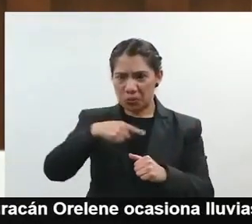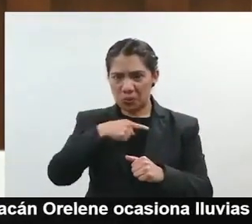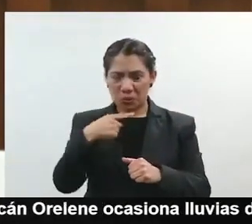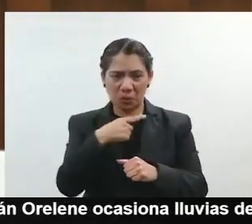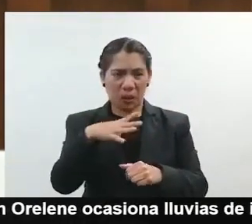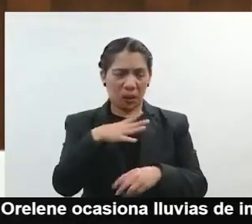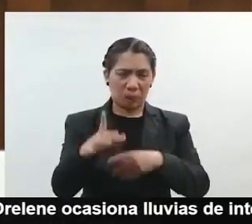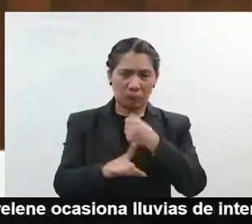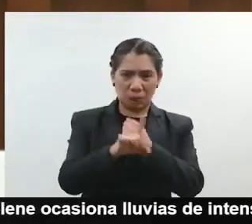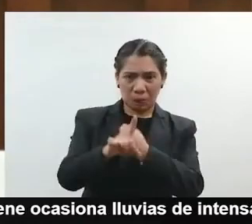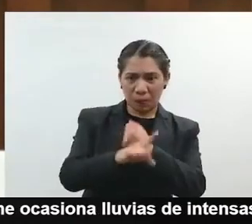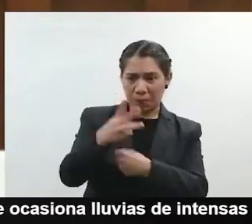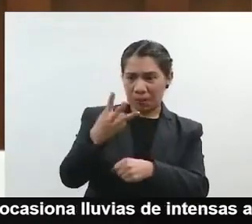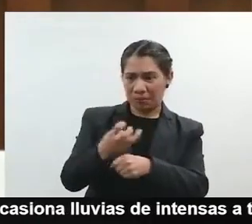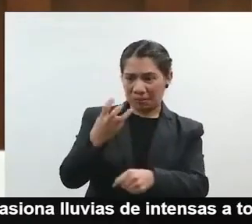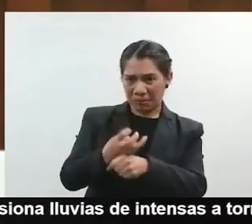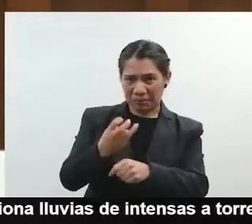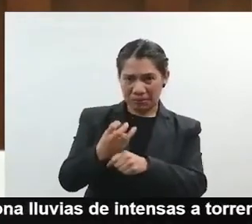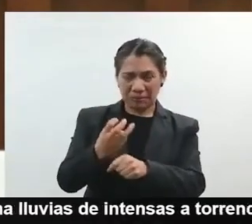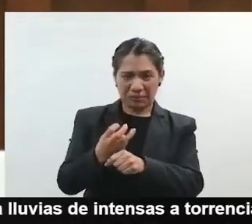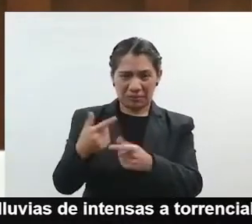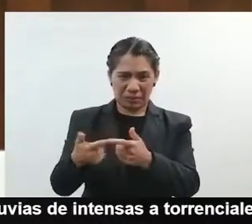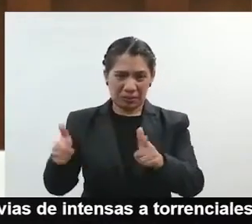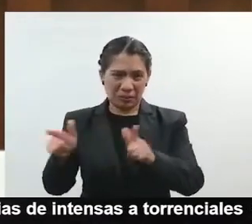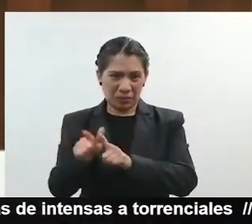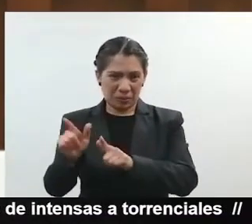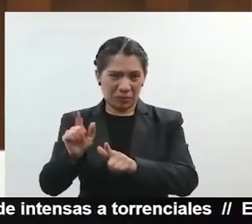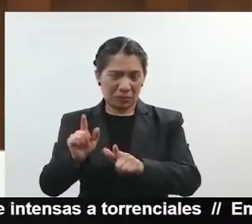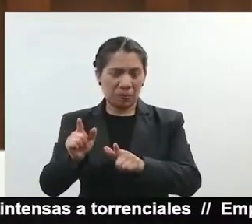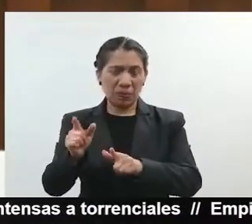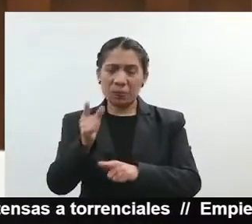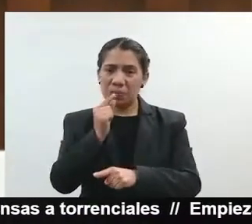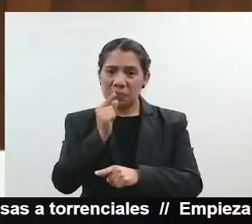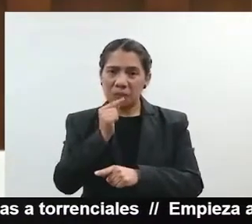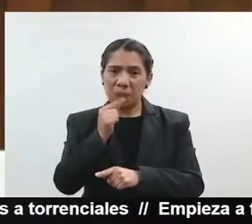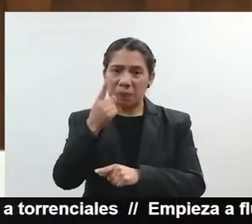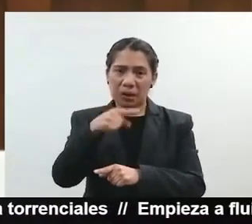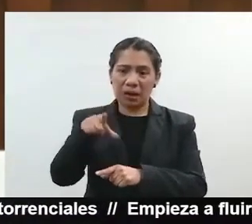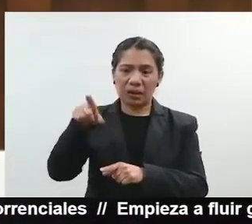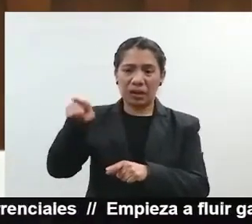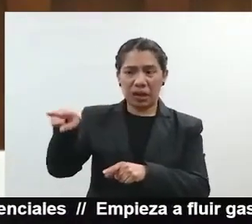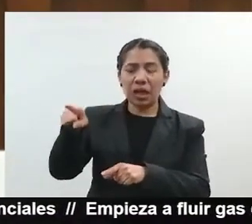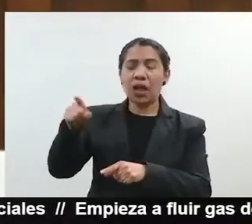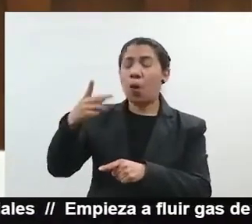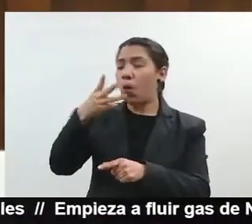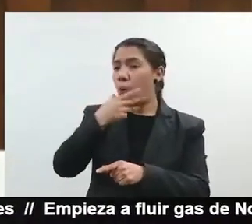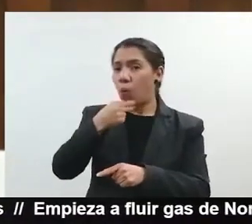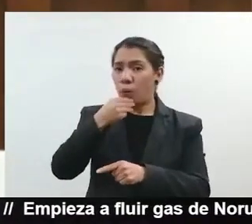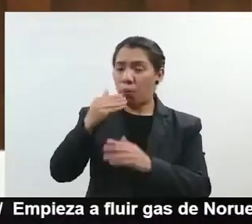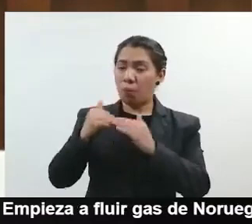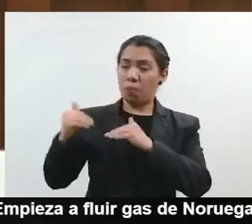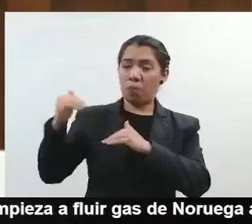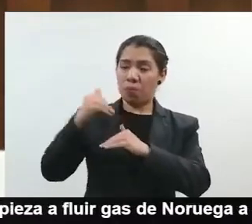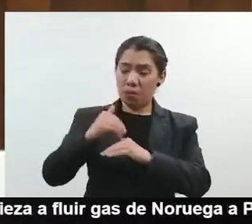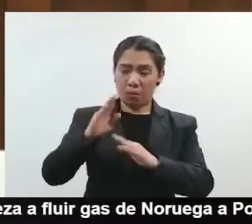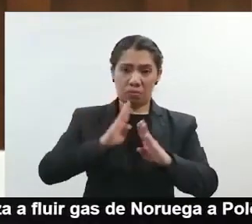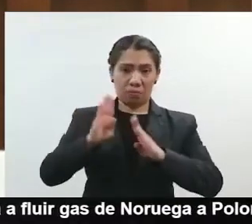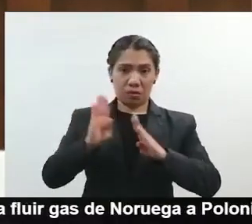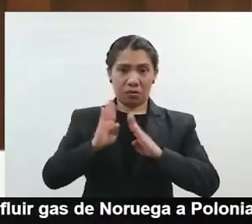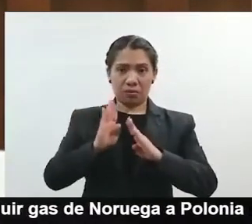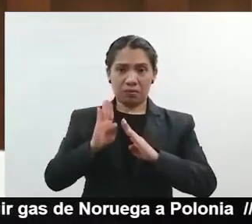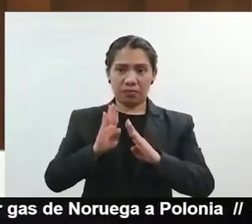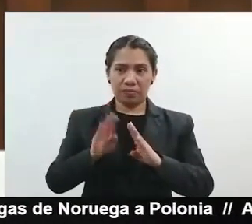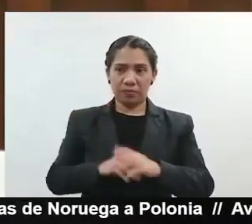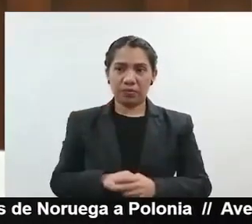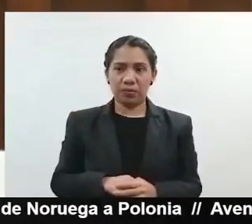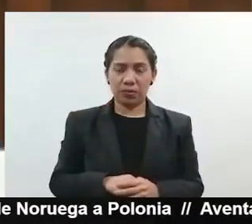batallón, el que nos tuvo, que no nos hicieran el pedo. Respuesta, Crespo.